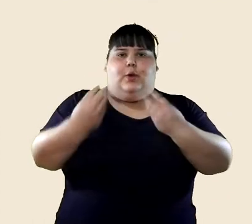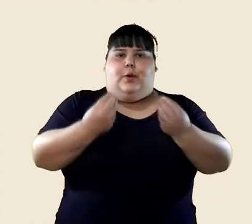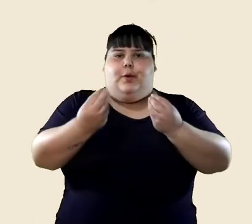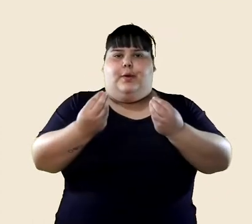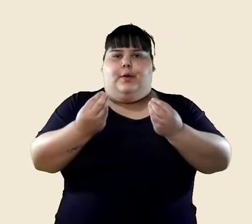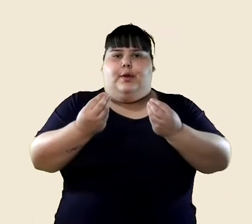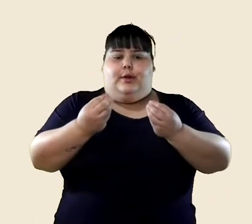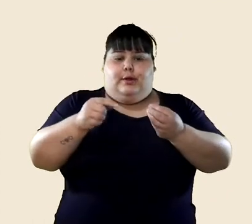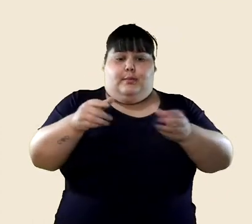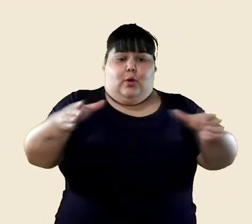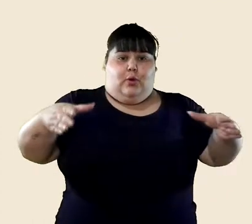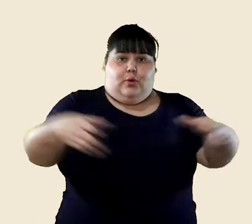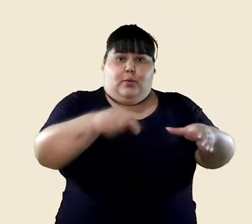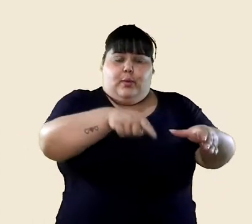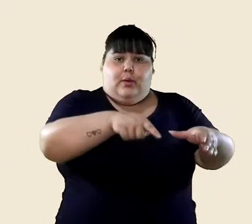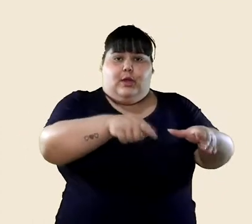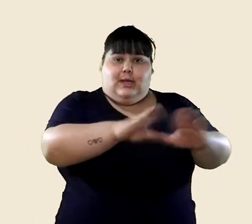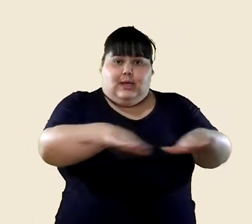este grupo y